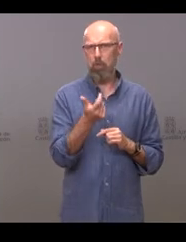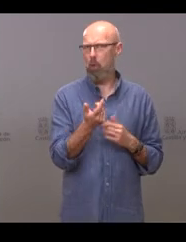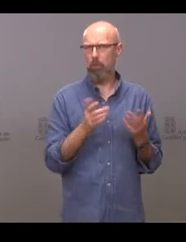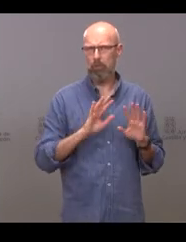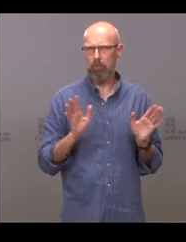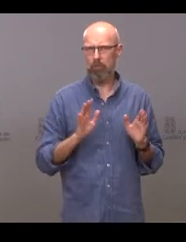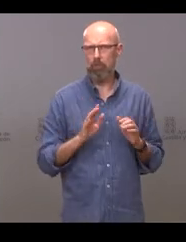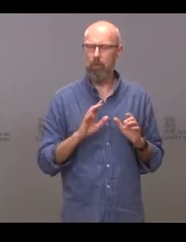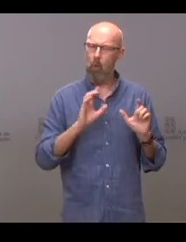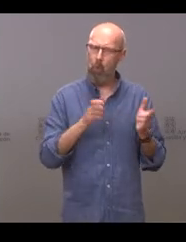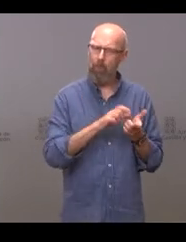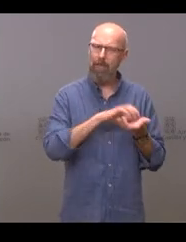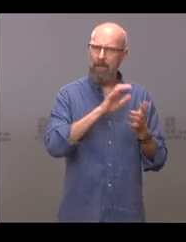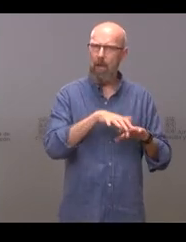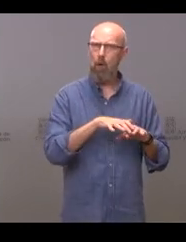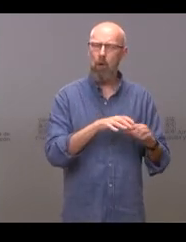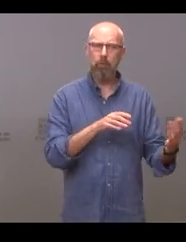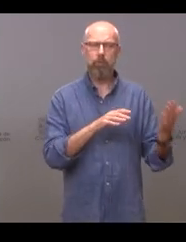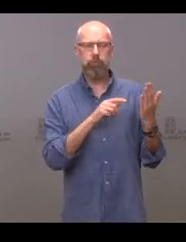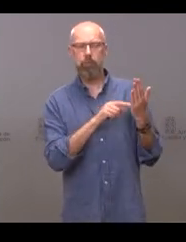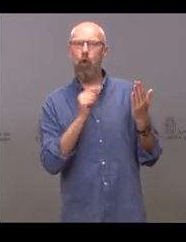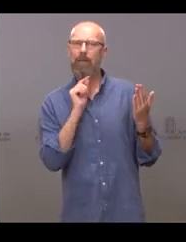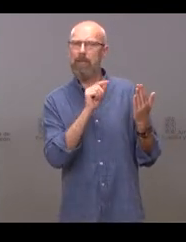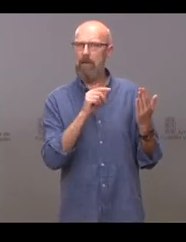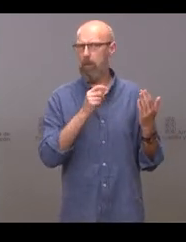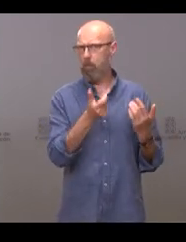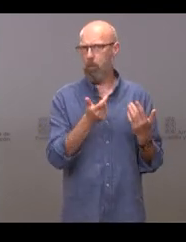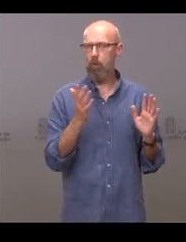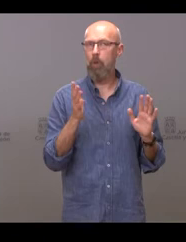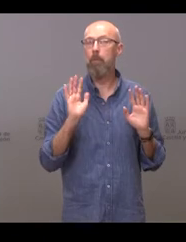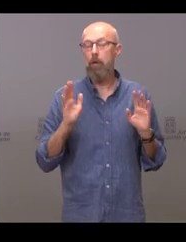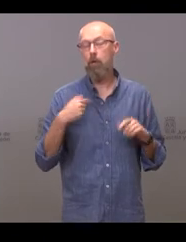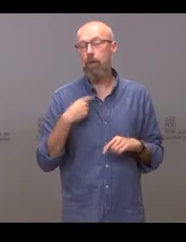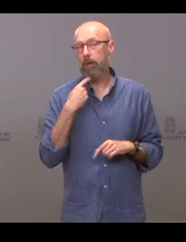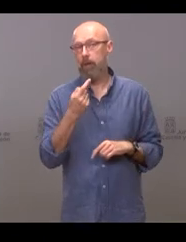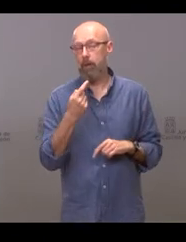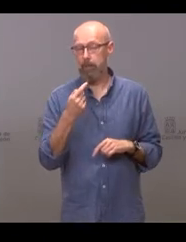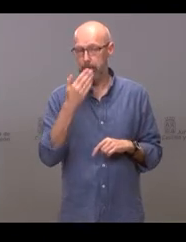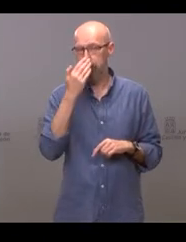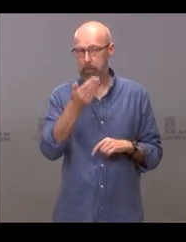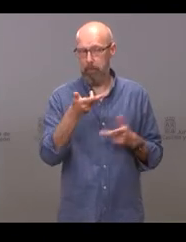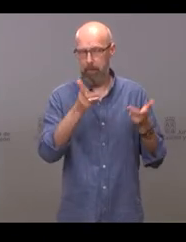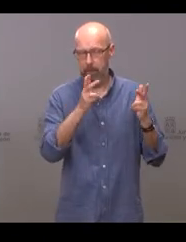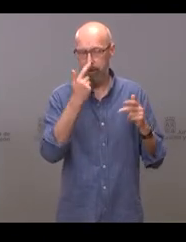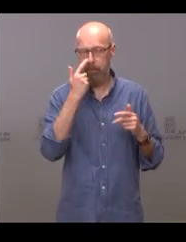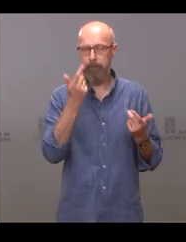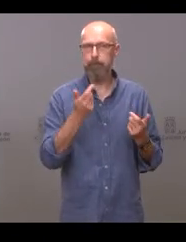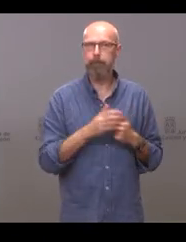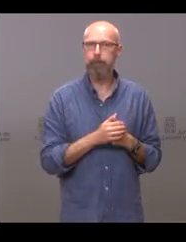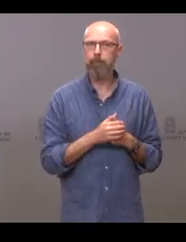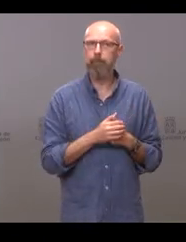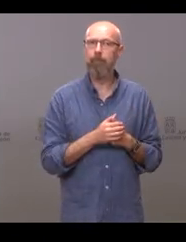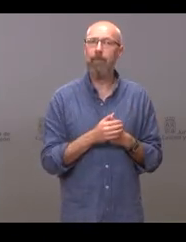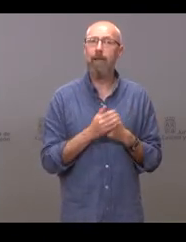desde la junta pero en este caso sí que permiten el vicepresidente que comenté en el caso que esté